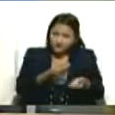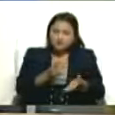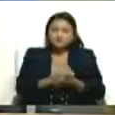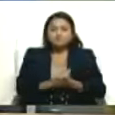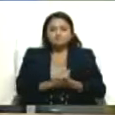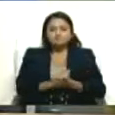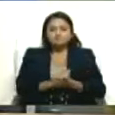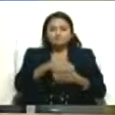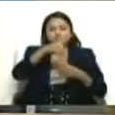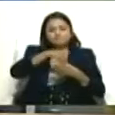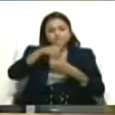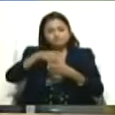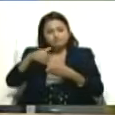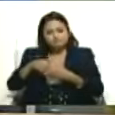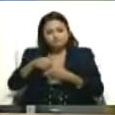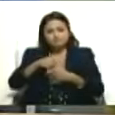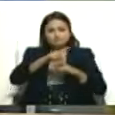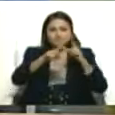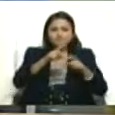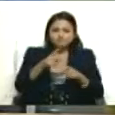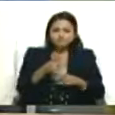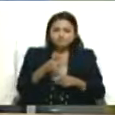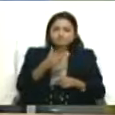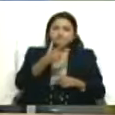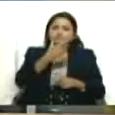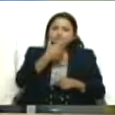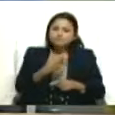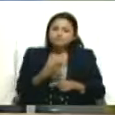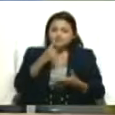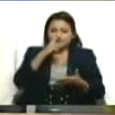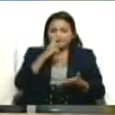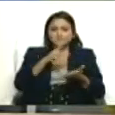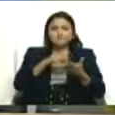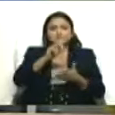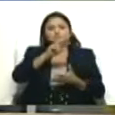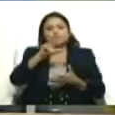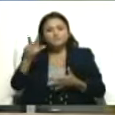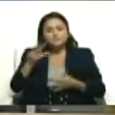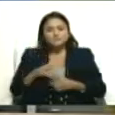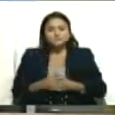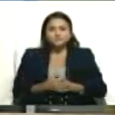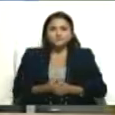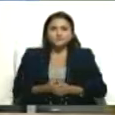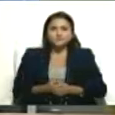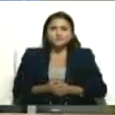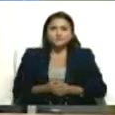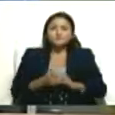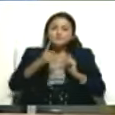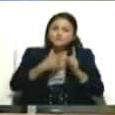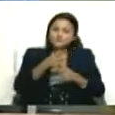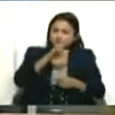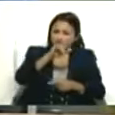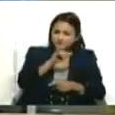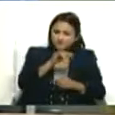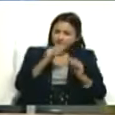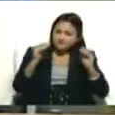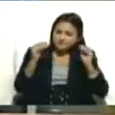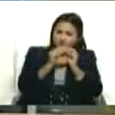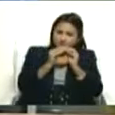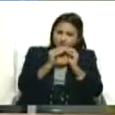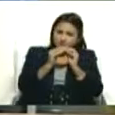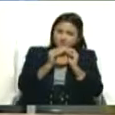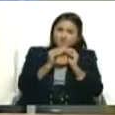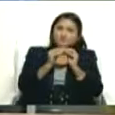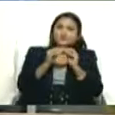consultivo pautado para el 3 de diciembre del 2023. En virtud de lo ordenado por la